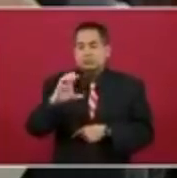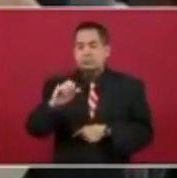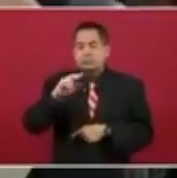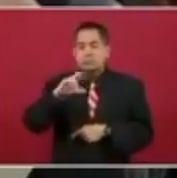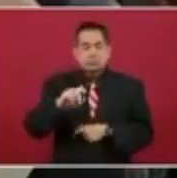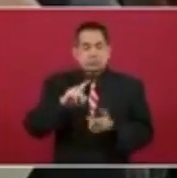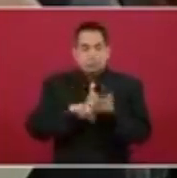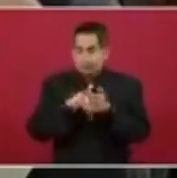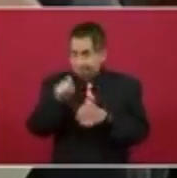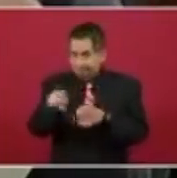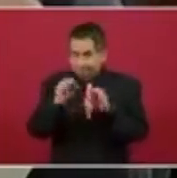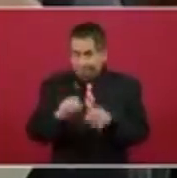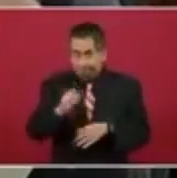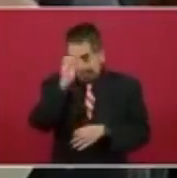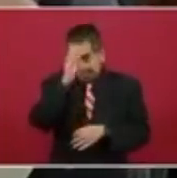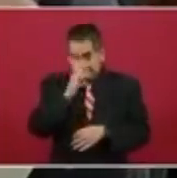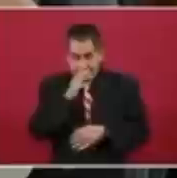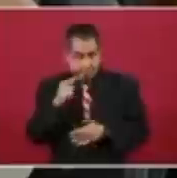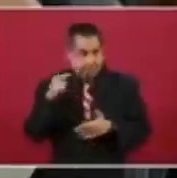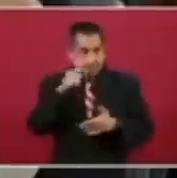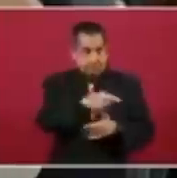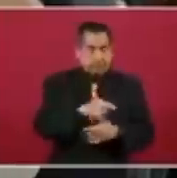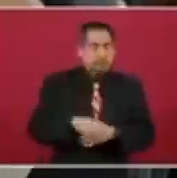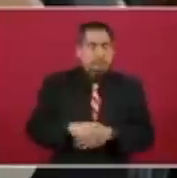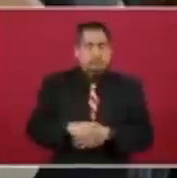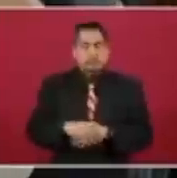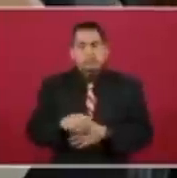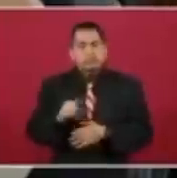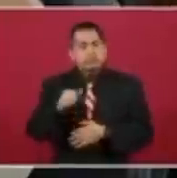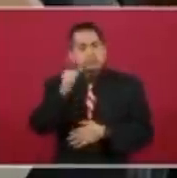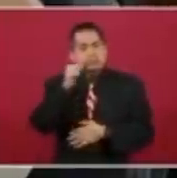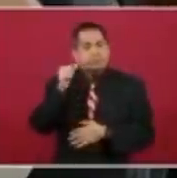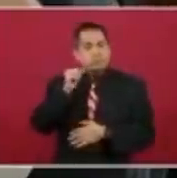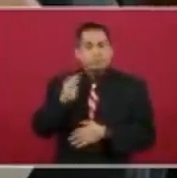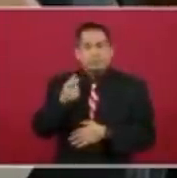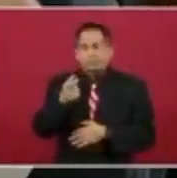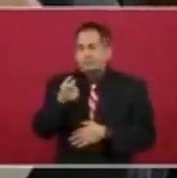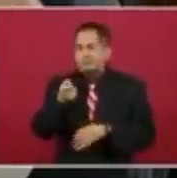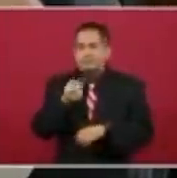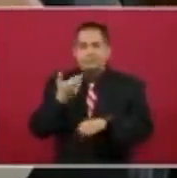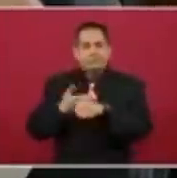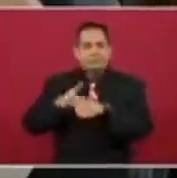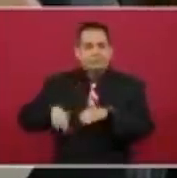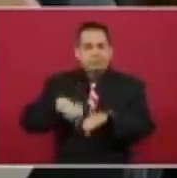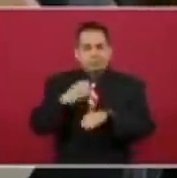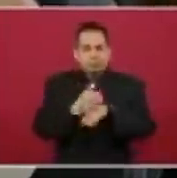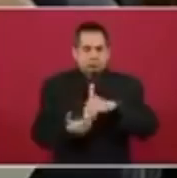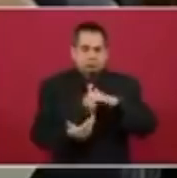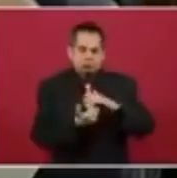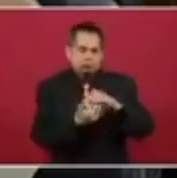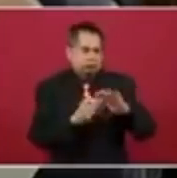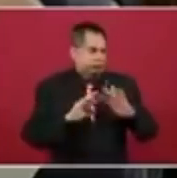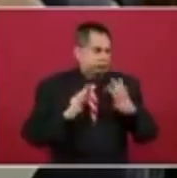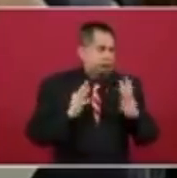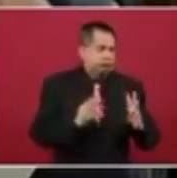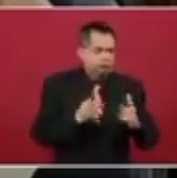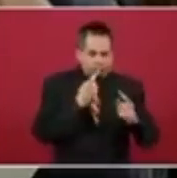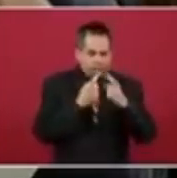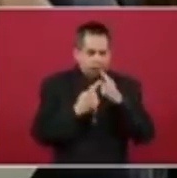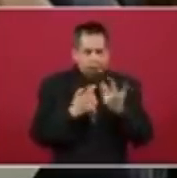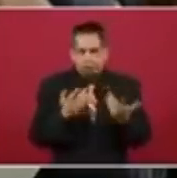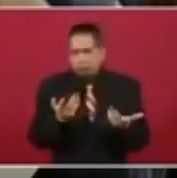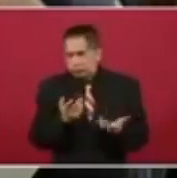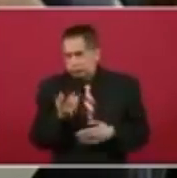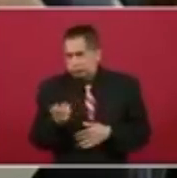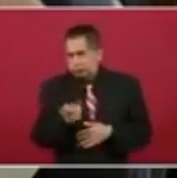de Coahuila. Entiendo que Gobernación ayer estableció una mesa. La cuestión sería si en este